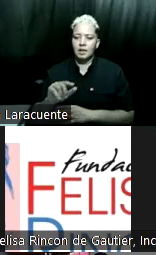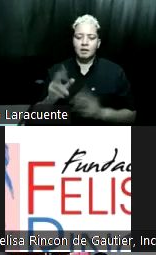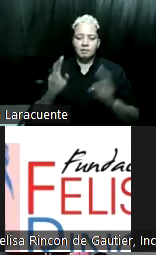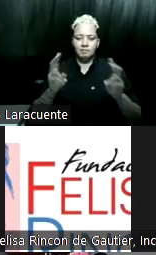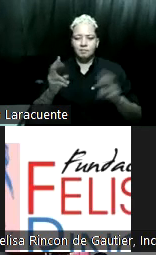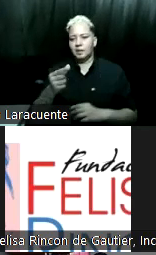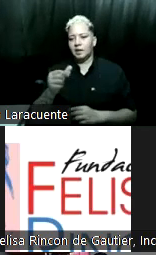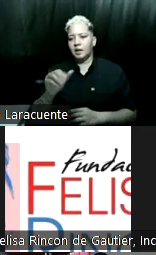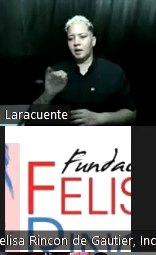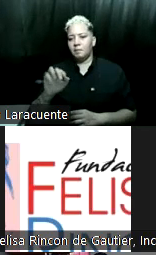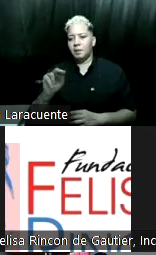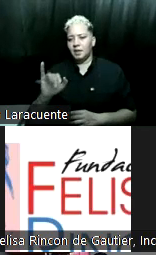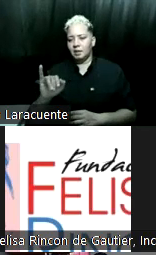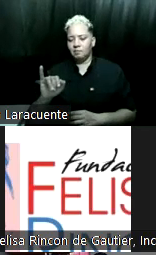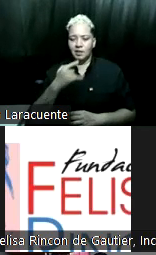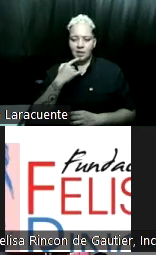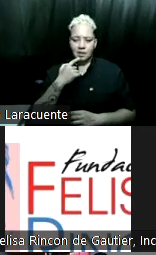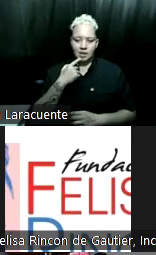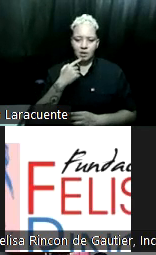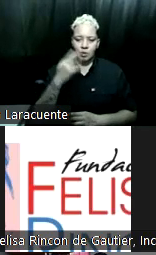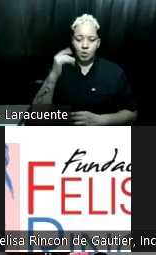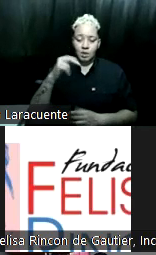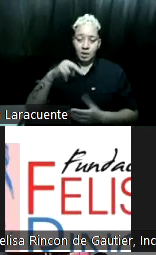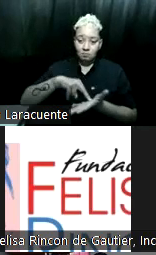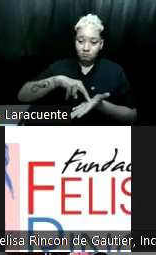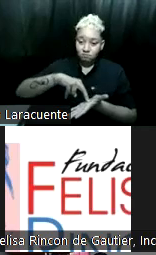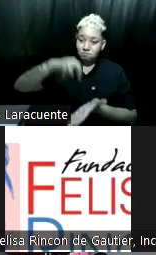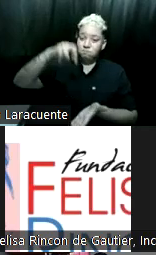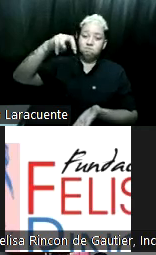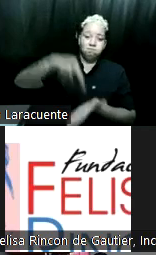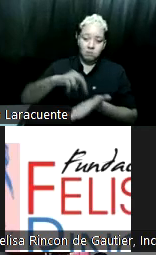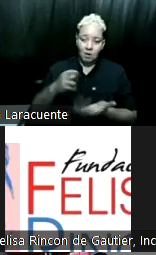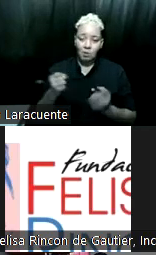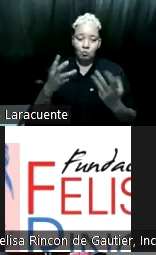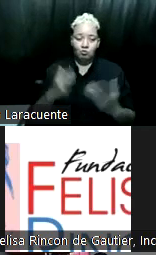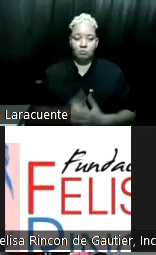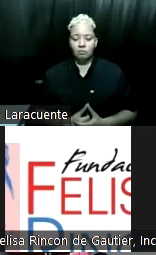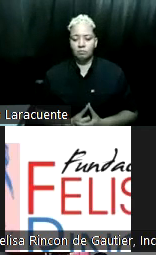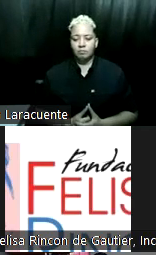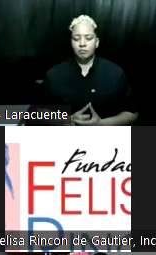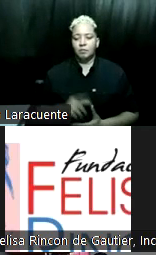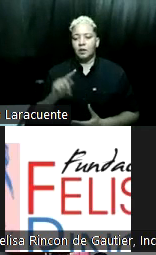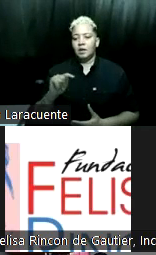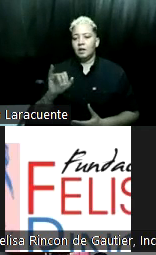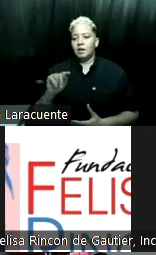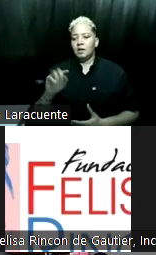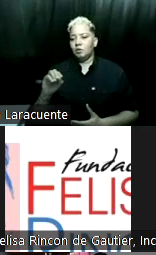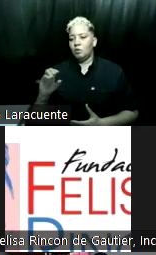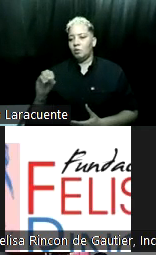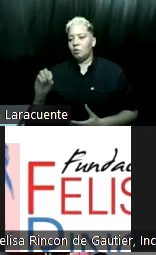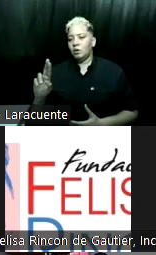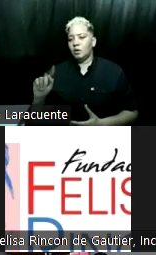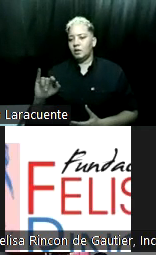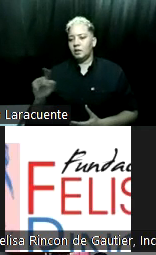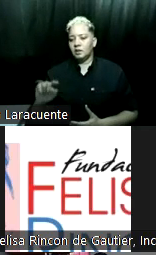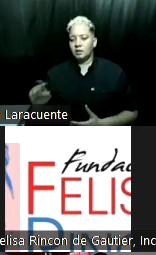Manuel Rivera Morales, porque brincaba mucho. Tito Ortiz, novato